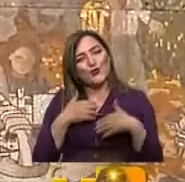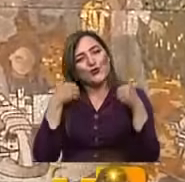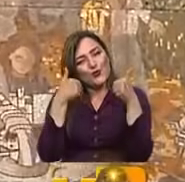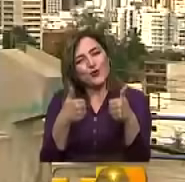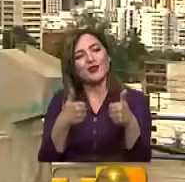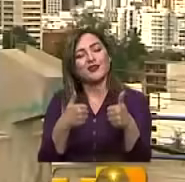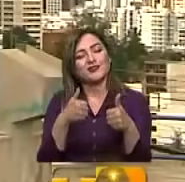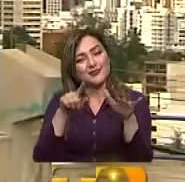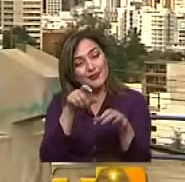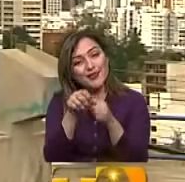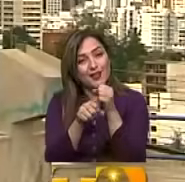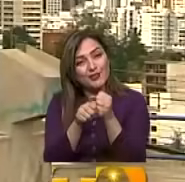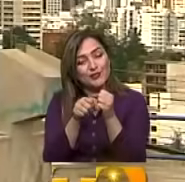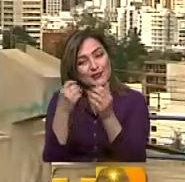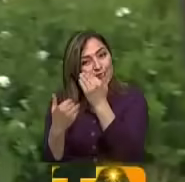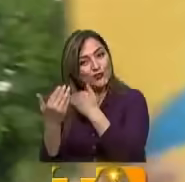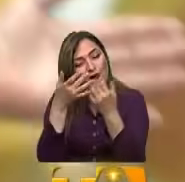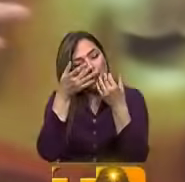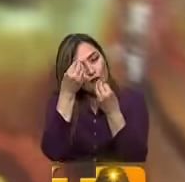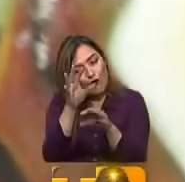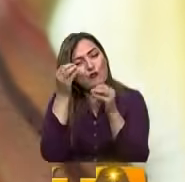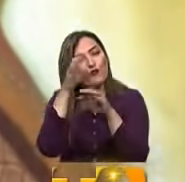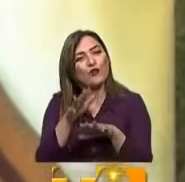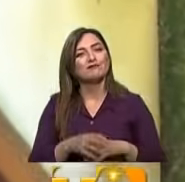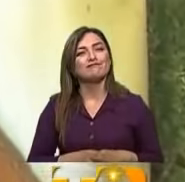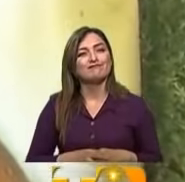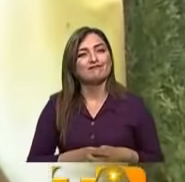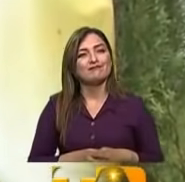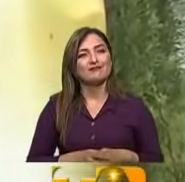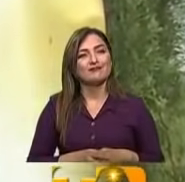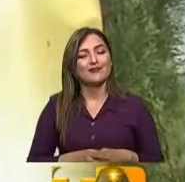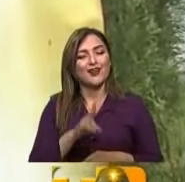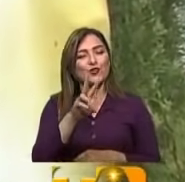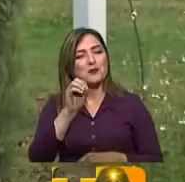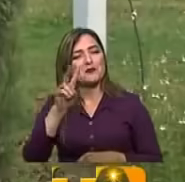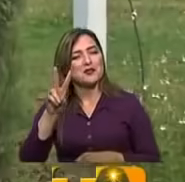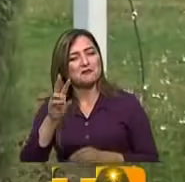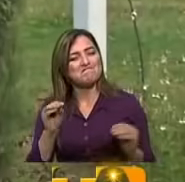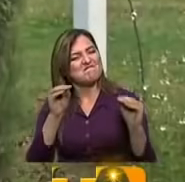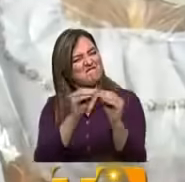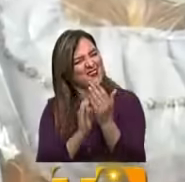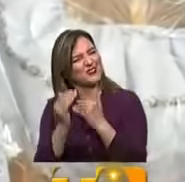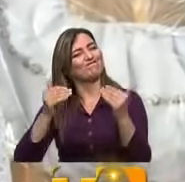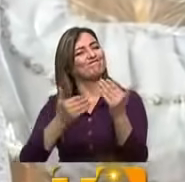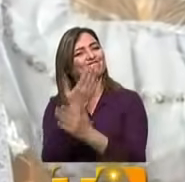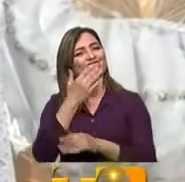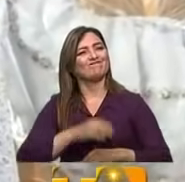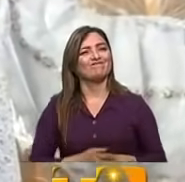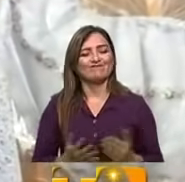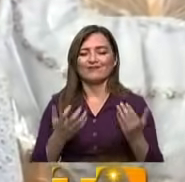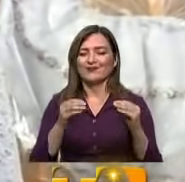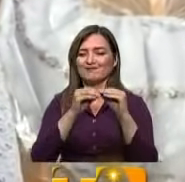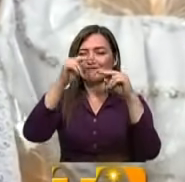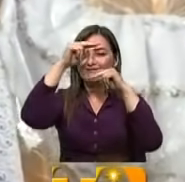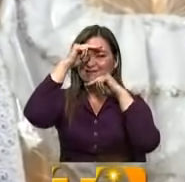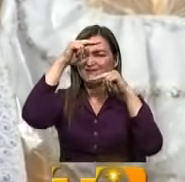Si en medio año pudimos contar tantas historias, ¿cuántas otras nos deslumbrarán el 2022? Esperemos que sean más